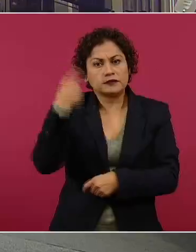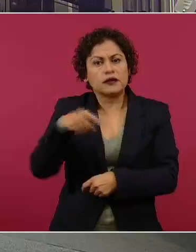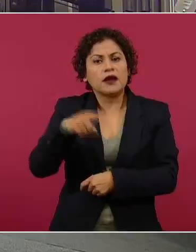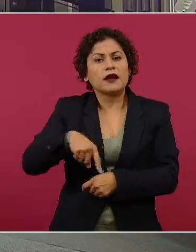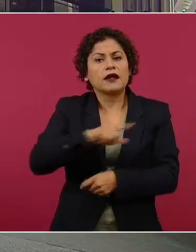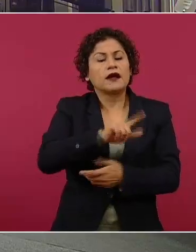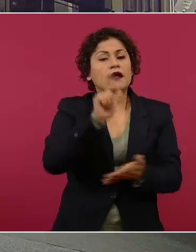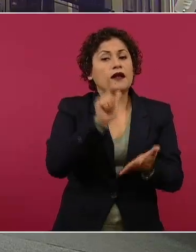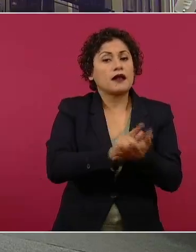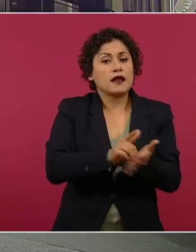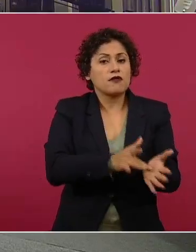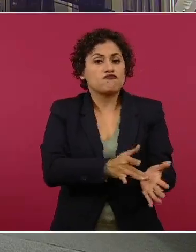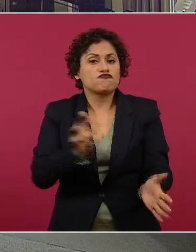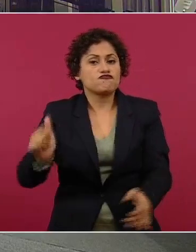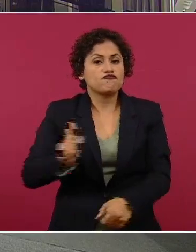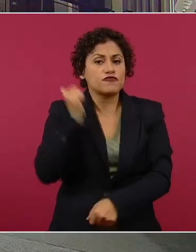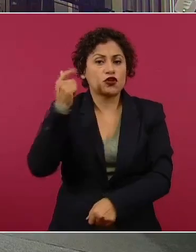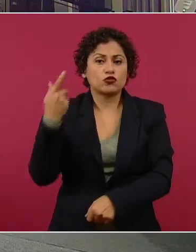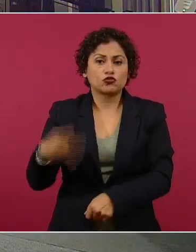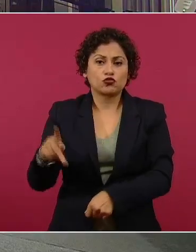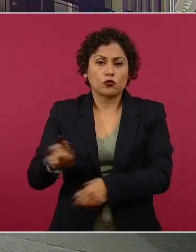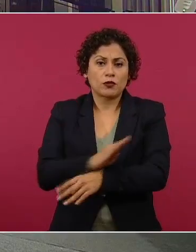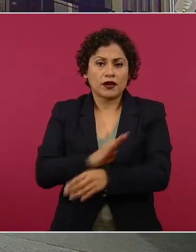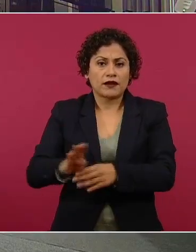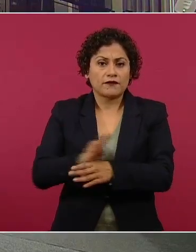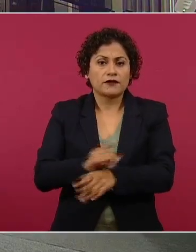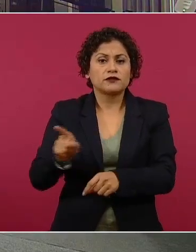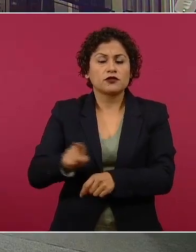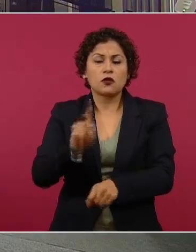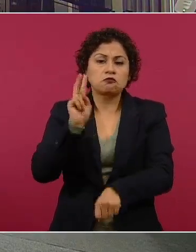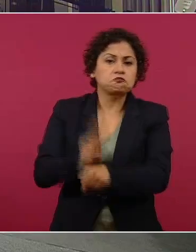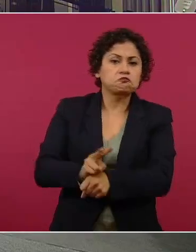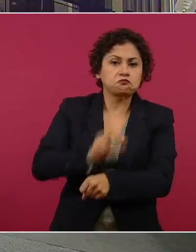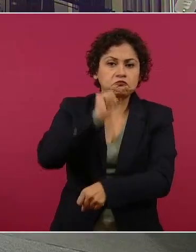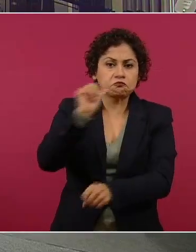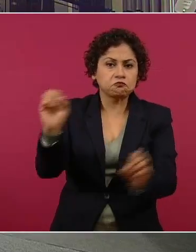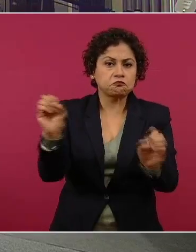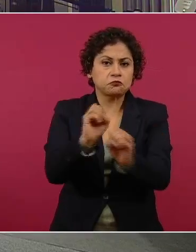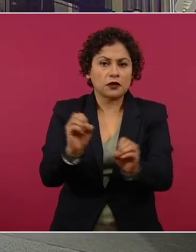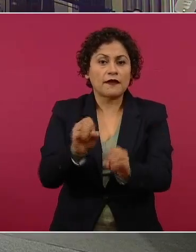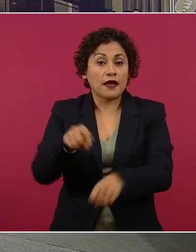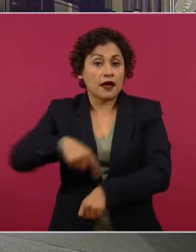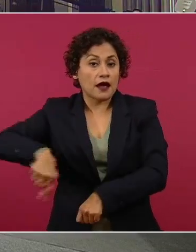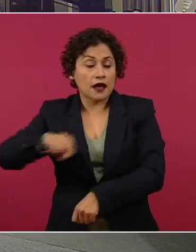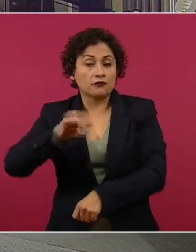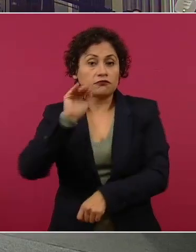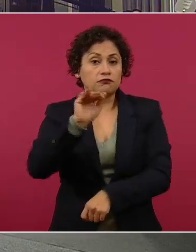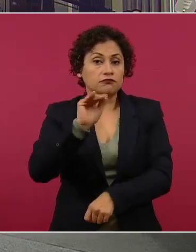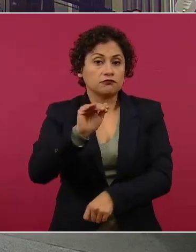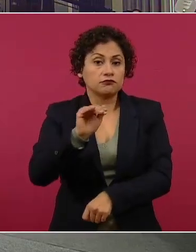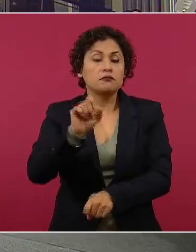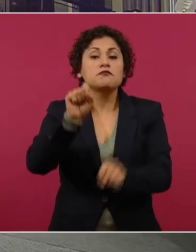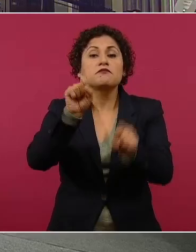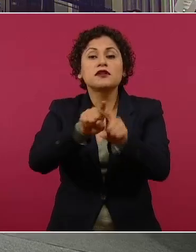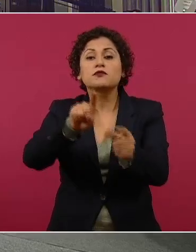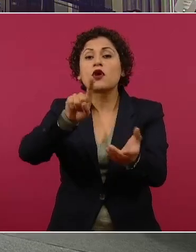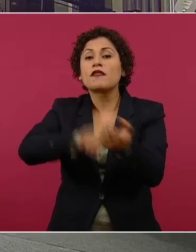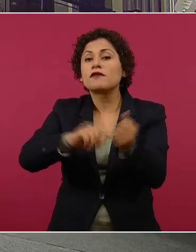ley les confiere para su beneficio sin medida ni supervisión. Dicen, presidente, que en casa del herrero hasta donde